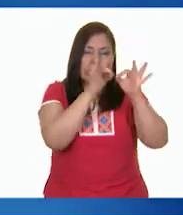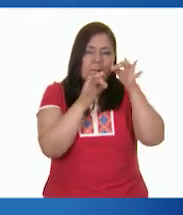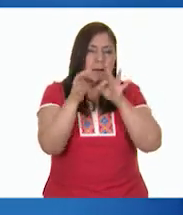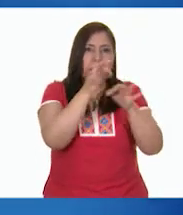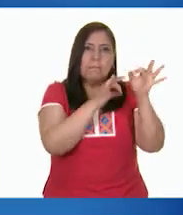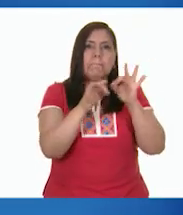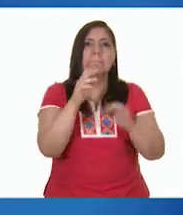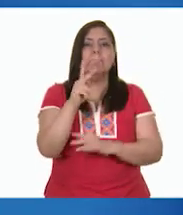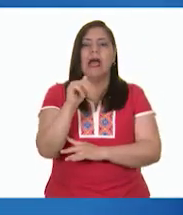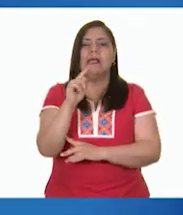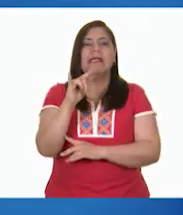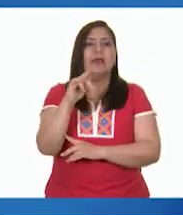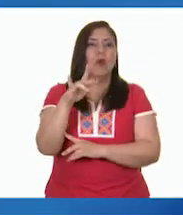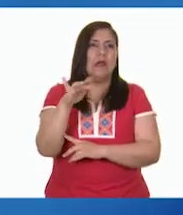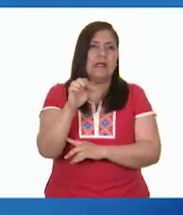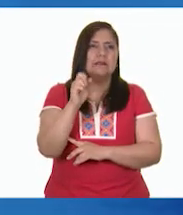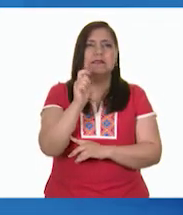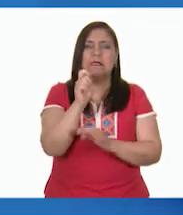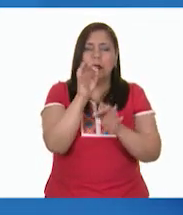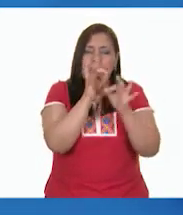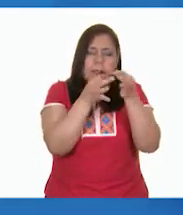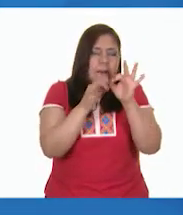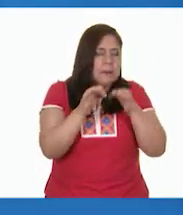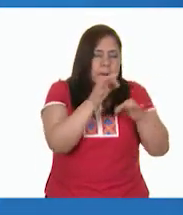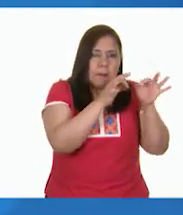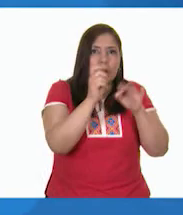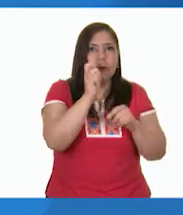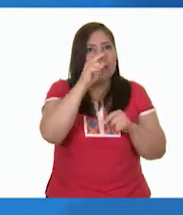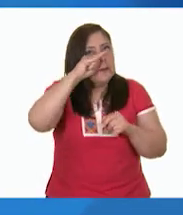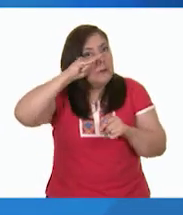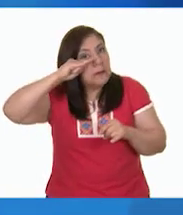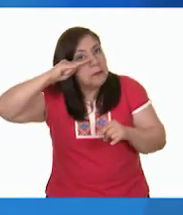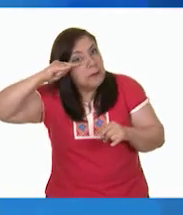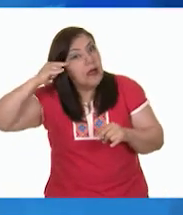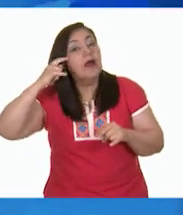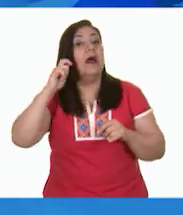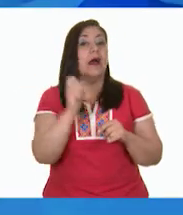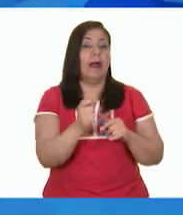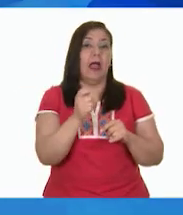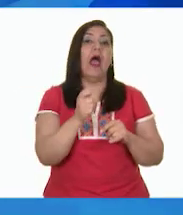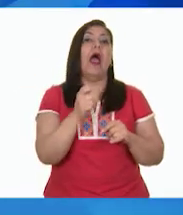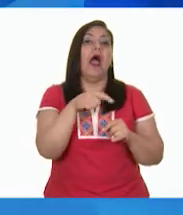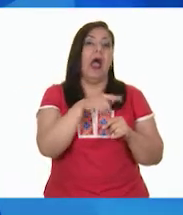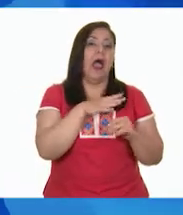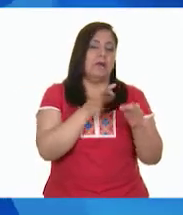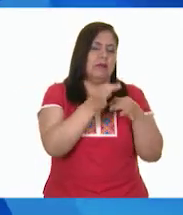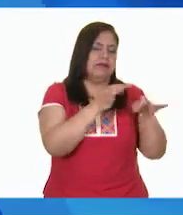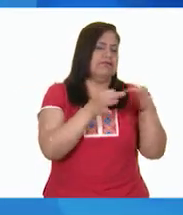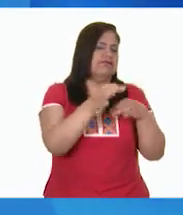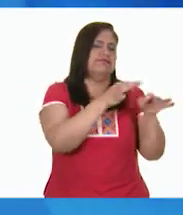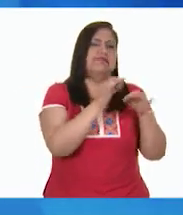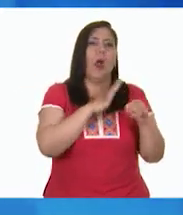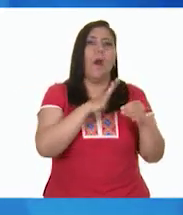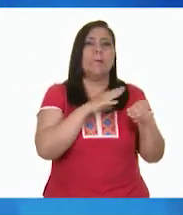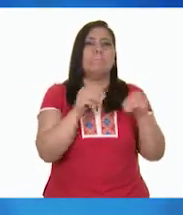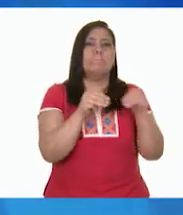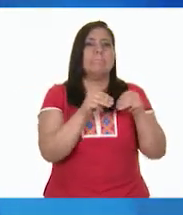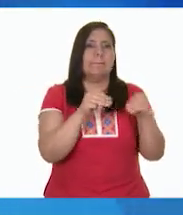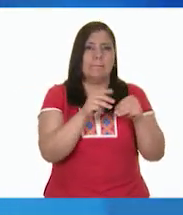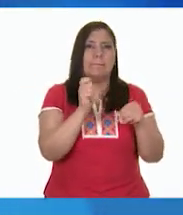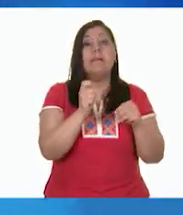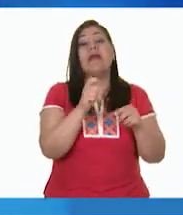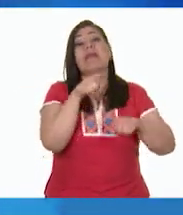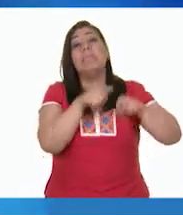las partículas son muy, muy, muy pequeñitas y nos van a tener una serie de movimientos en función de